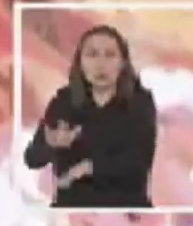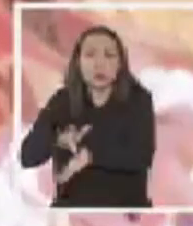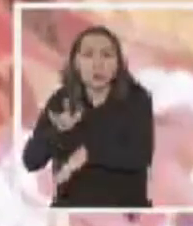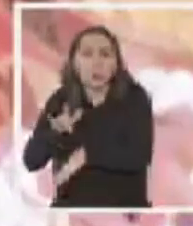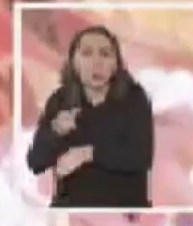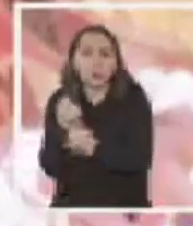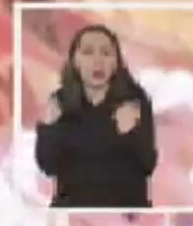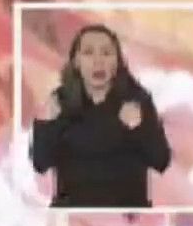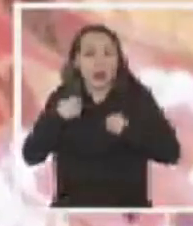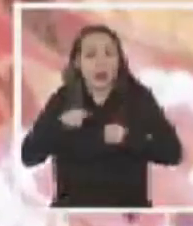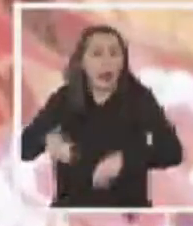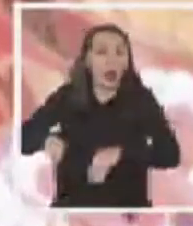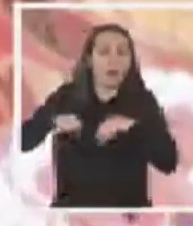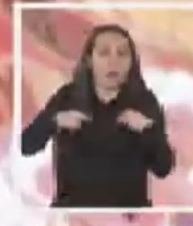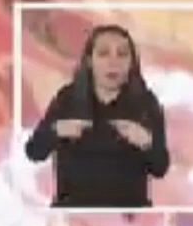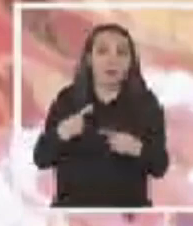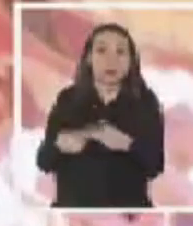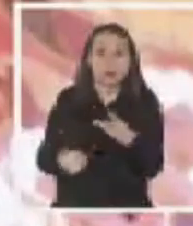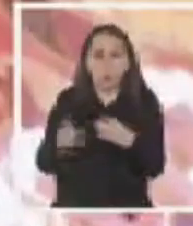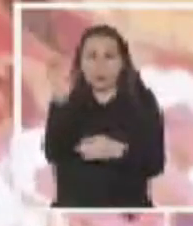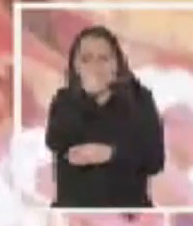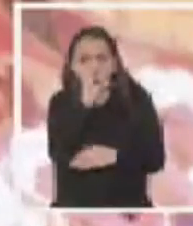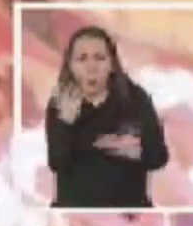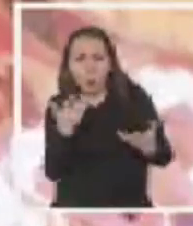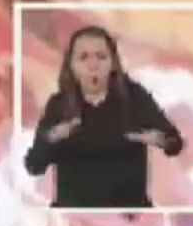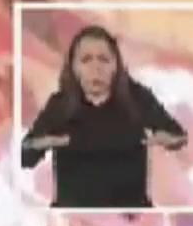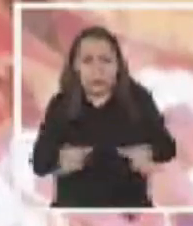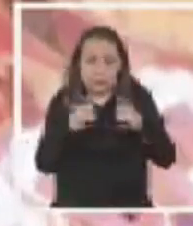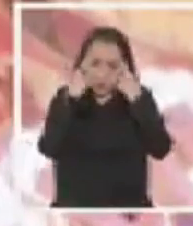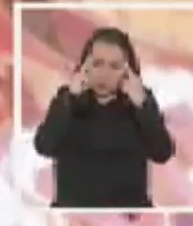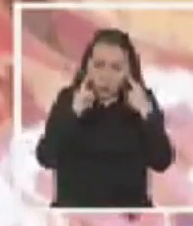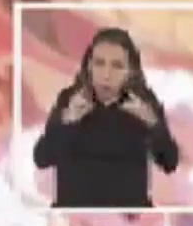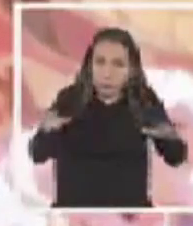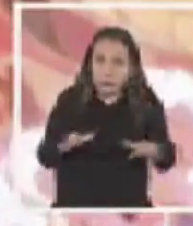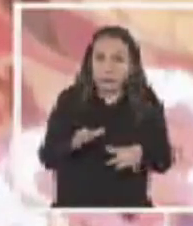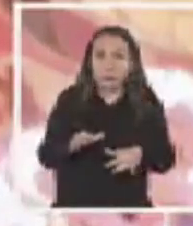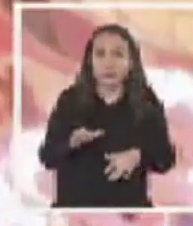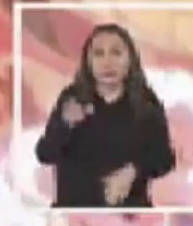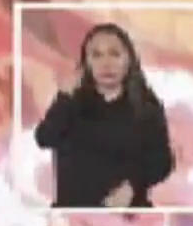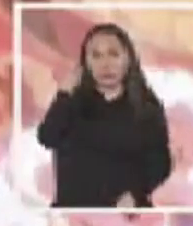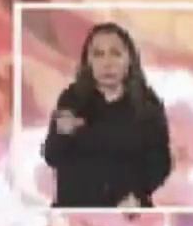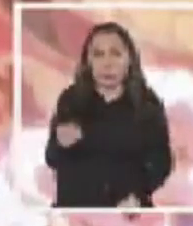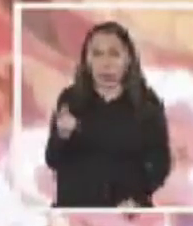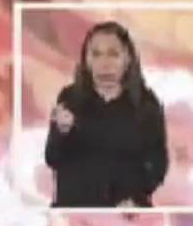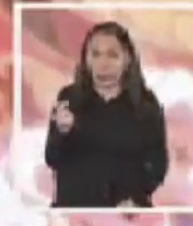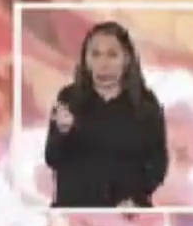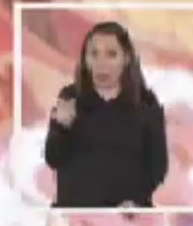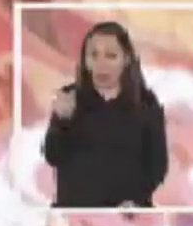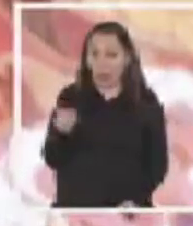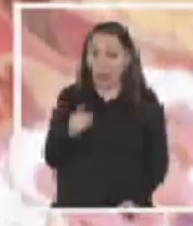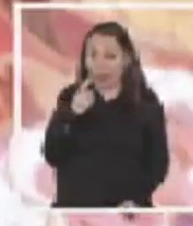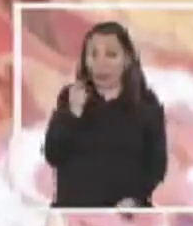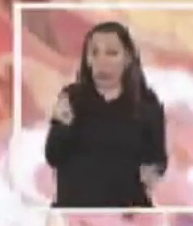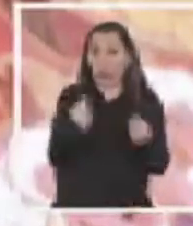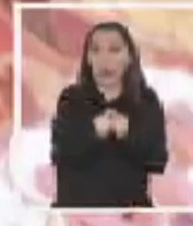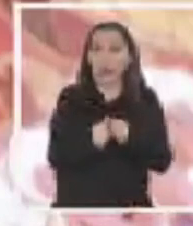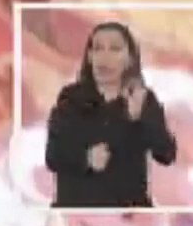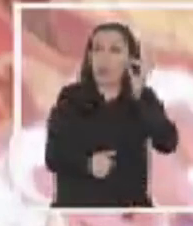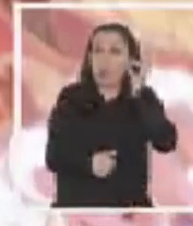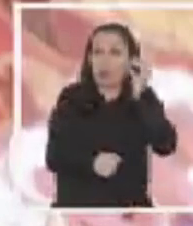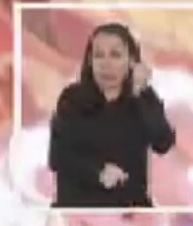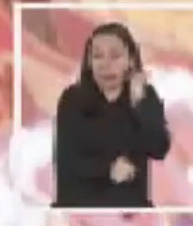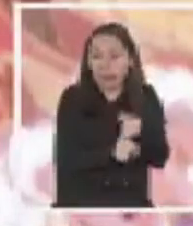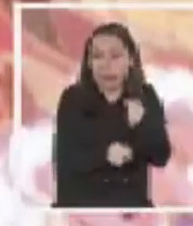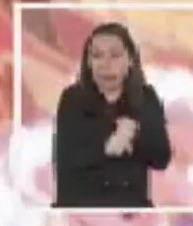abrigo dijimos hagamos un esfuerzo busquemos Cómo hacer un esfuerzo y ahí el hombre de la plata en conjunto con la mujer del trabajo